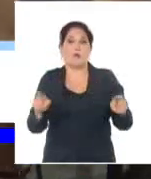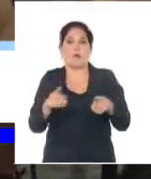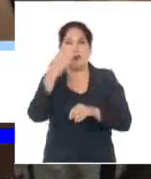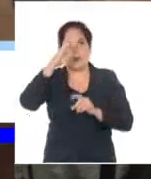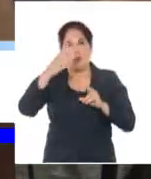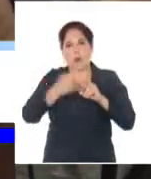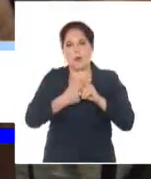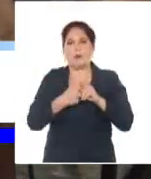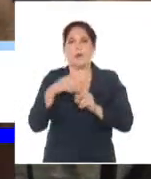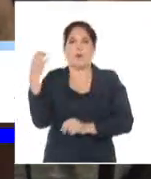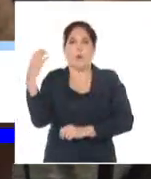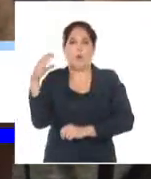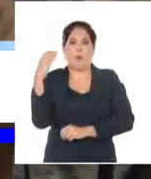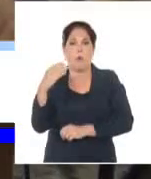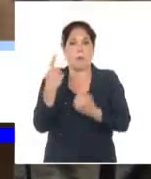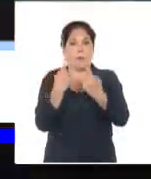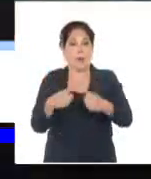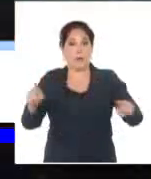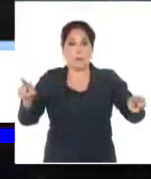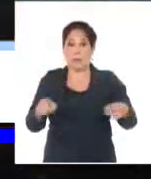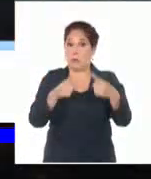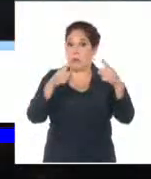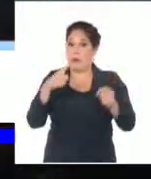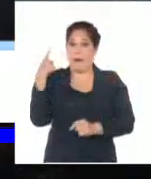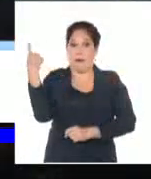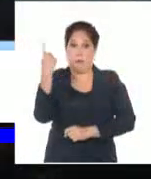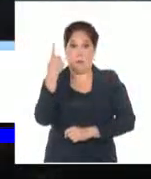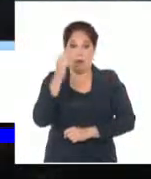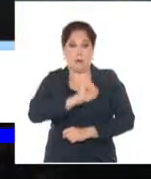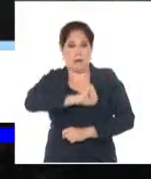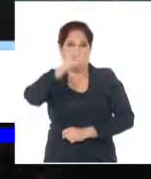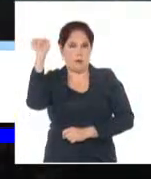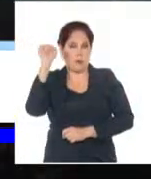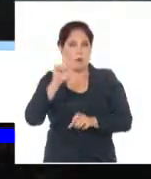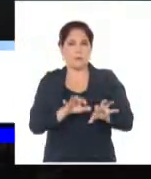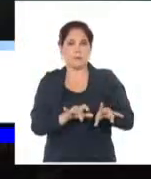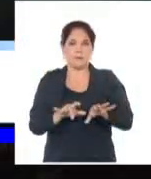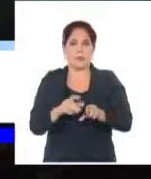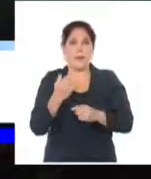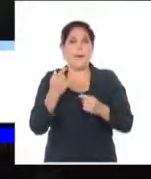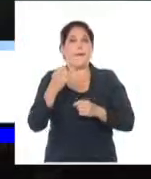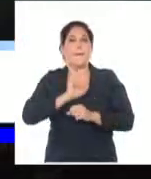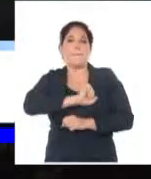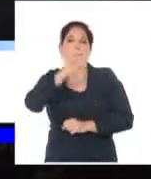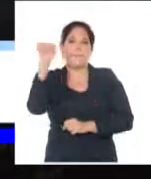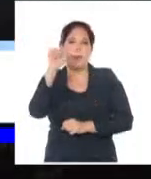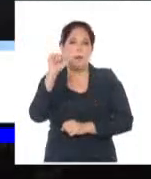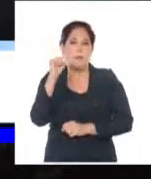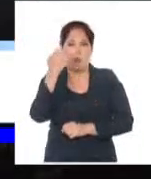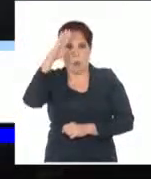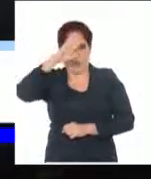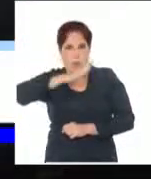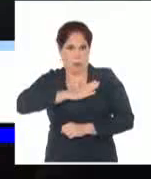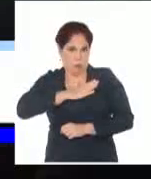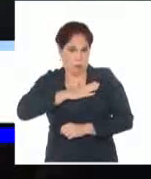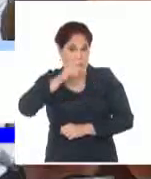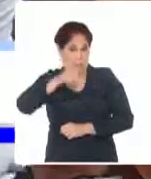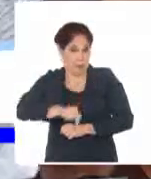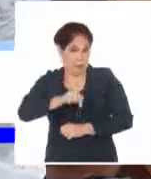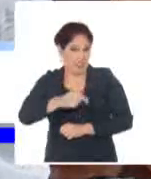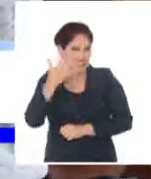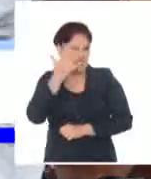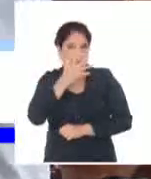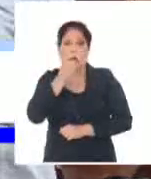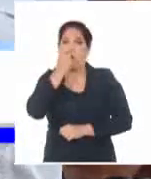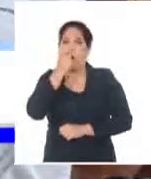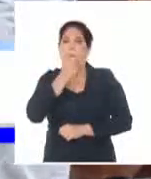La Orquesta Sinfónica Nacional de Cuba, ganadora junto al pianista Fran Fernández del Gran Premio Cubadisco 2024, estuvo esta vez dirigida por el